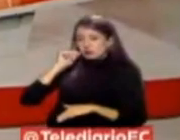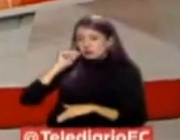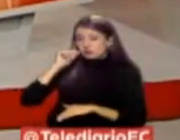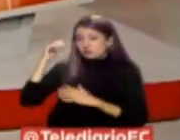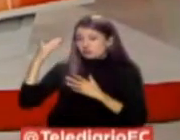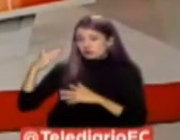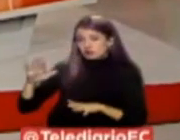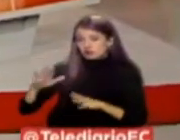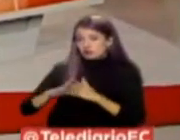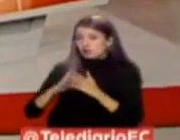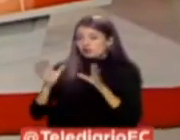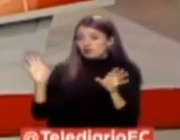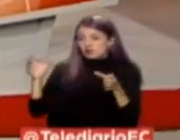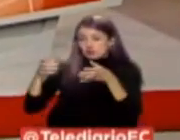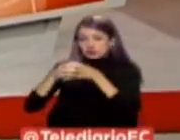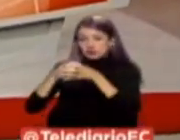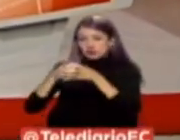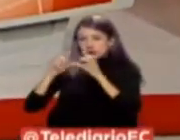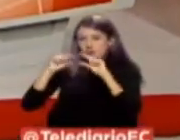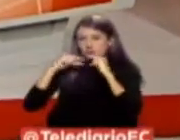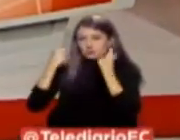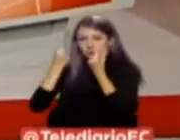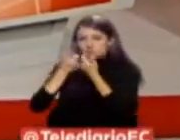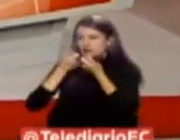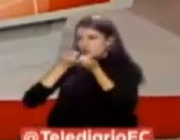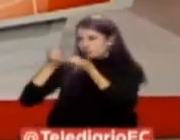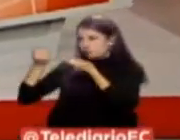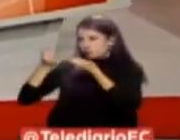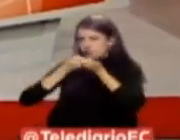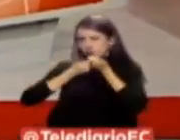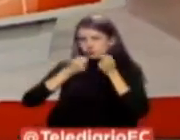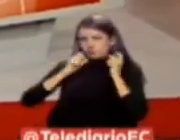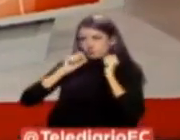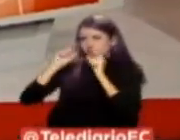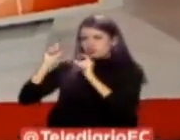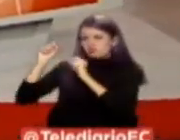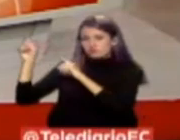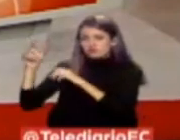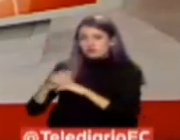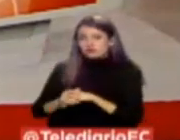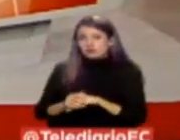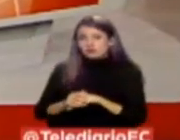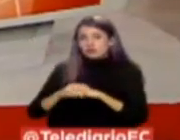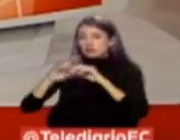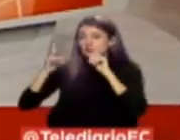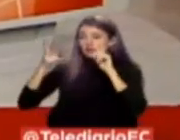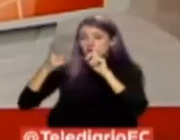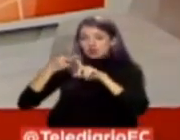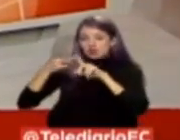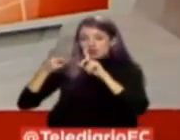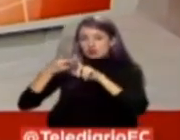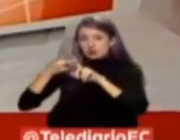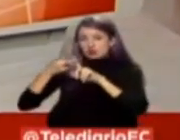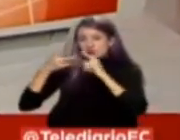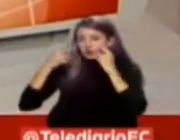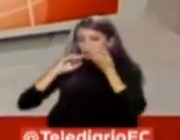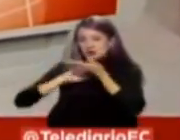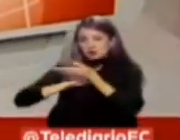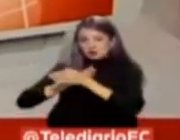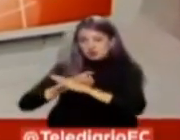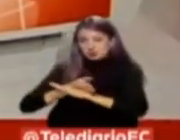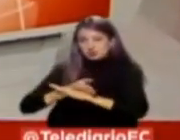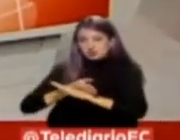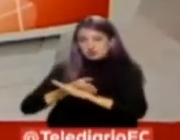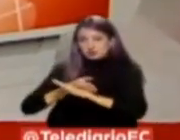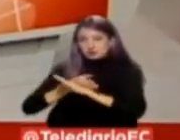esta conformación de brigadas para controlar la inmigración venezolana, y en buena medida a la aparición de esto se